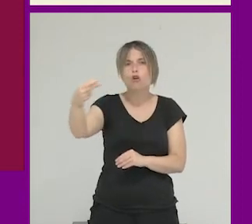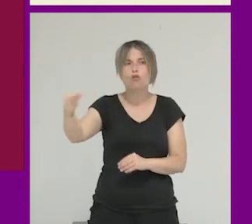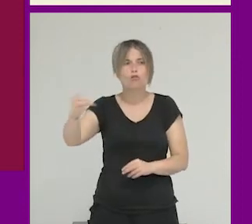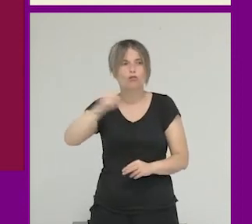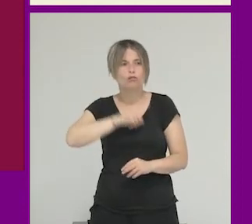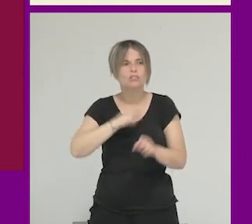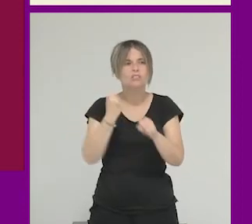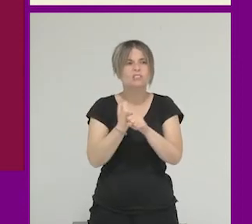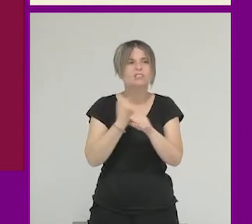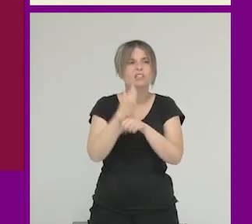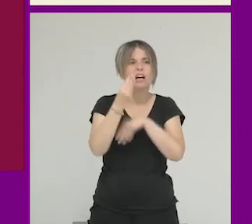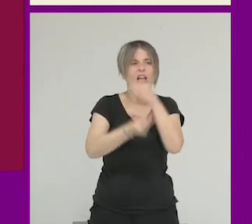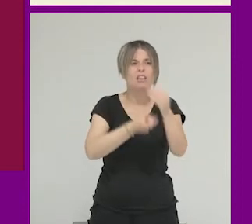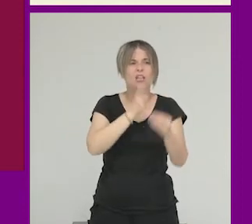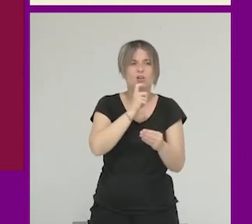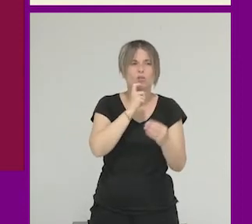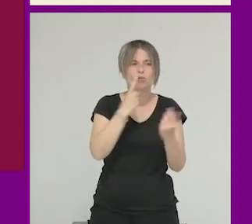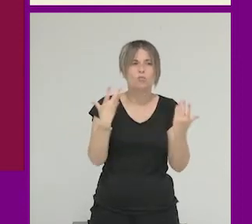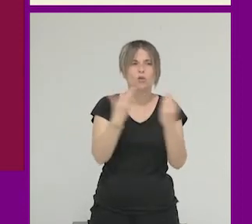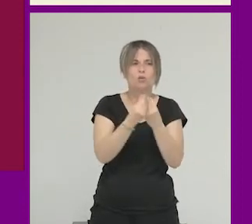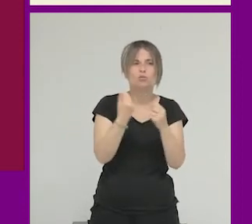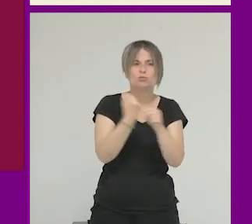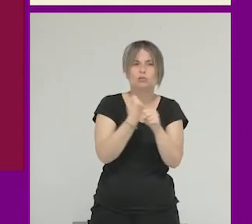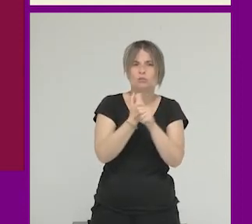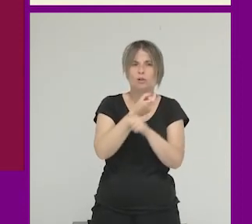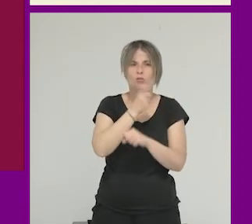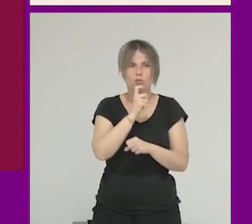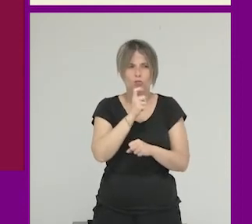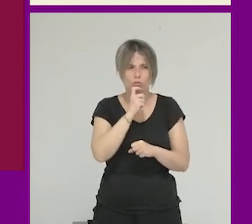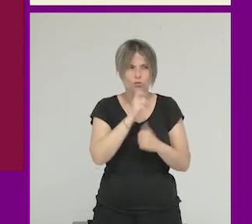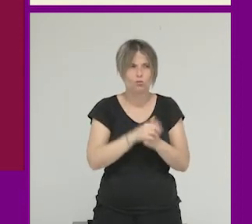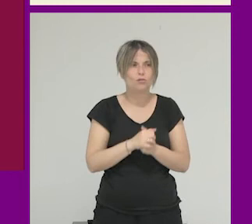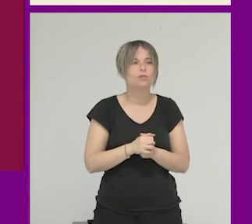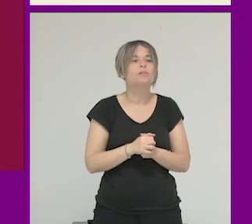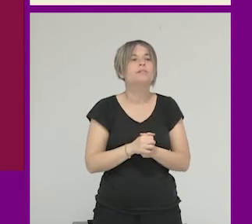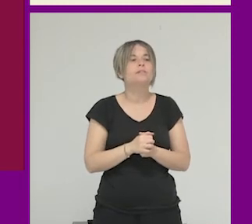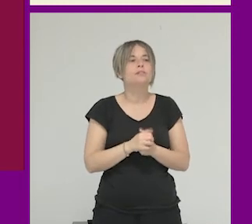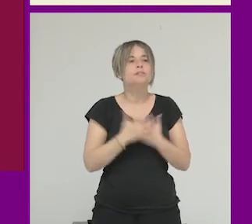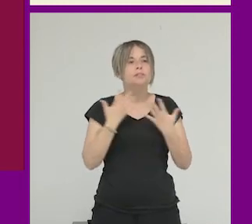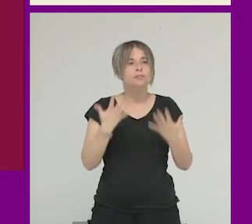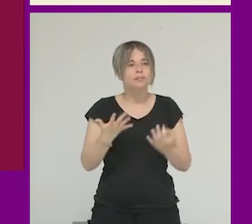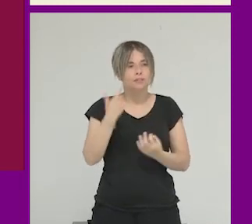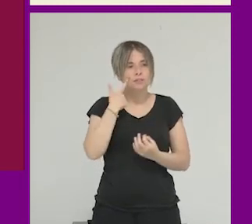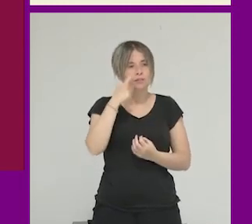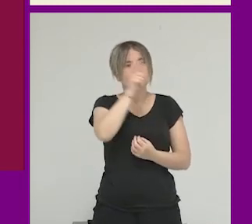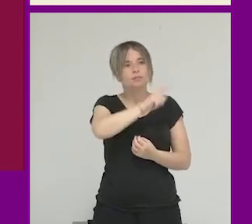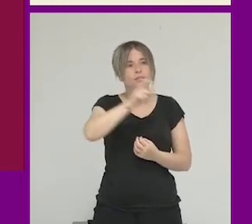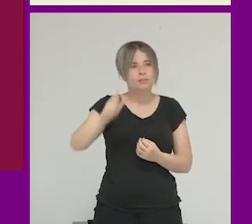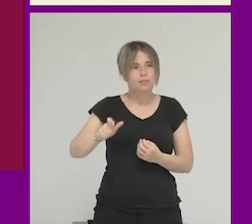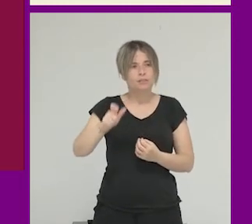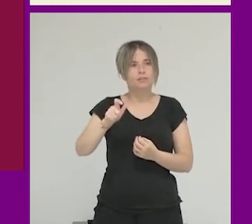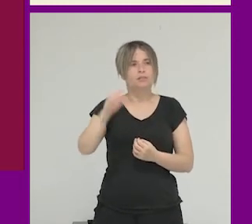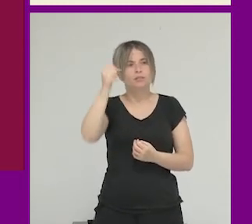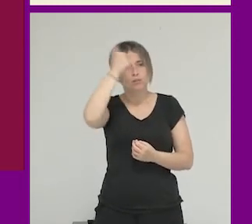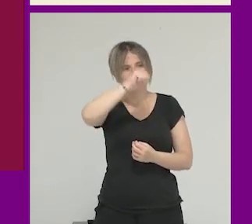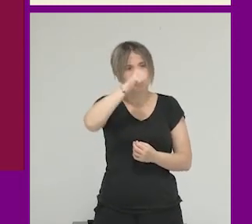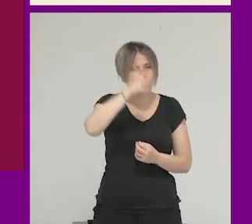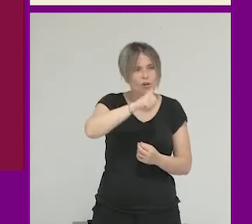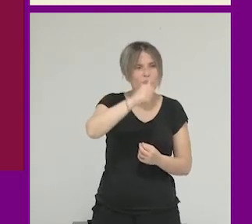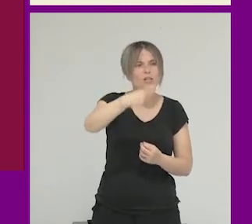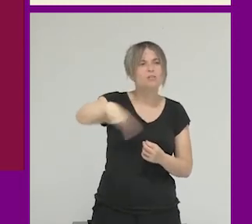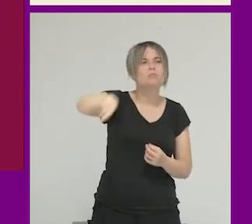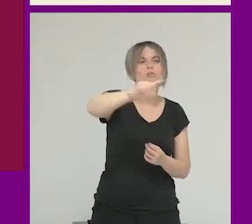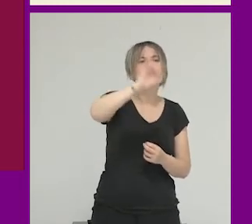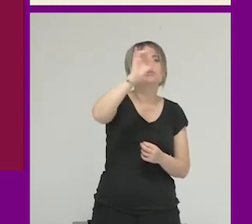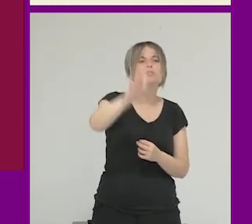ez? Orduan, lehenengo gauza da zeintzuk dira gizonak, ez? Zergatik esaten dut, zergatik zentratzen dut ikerketa gizonen